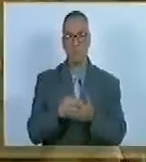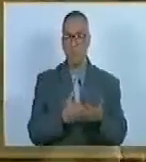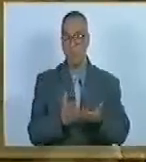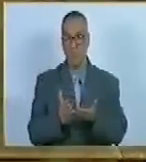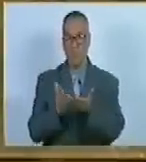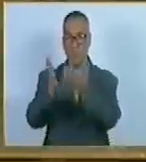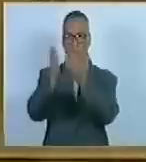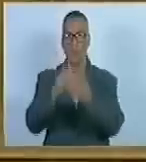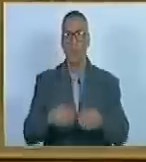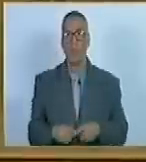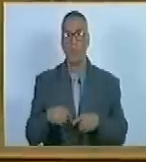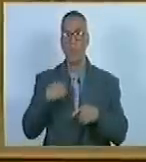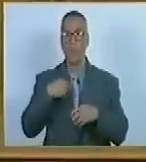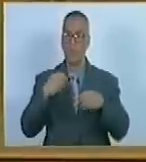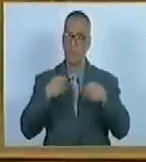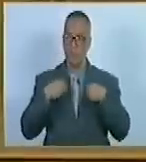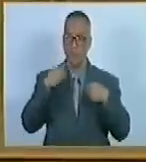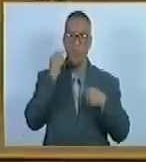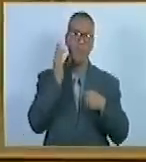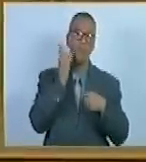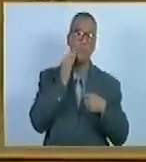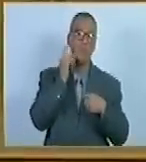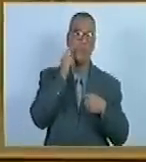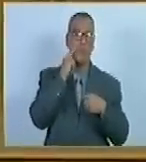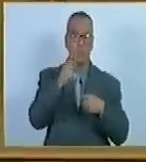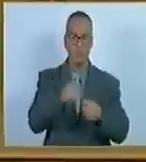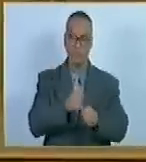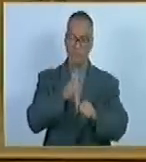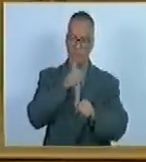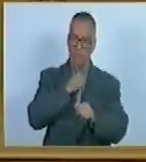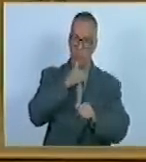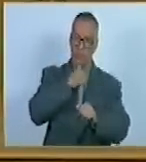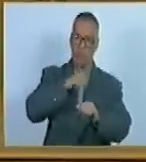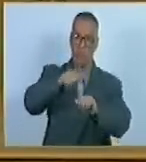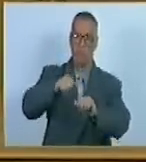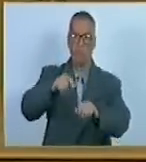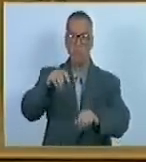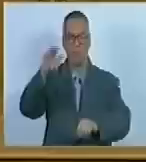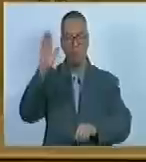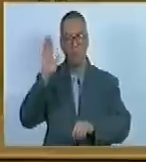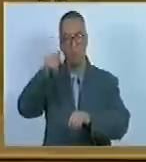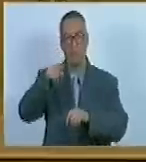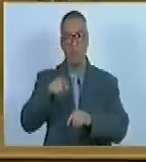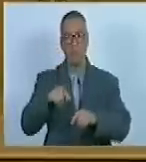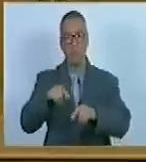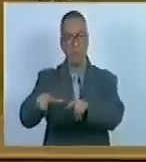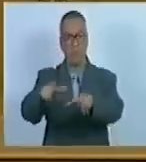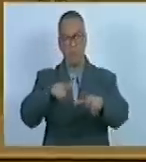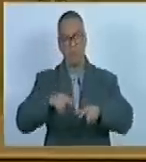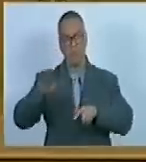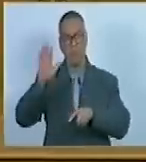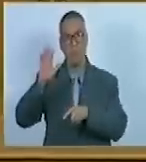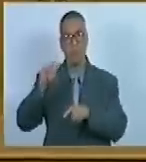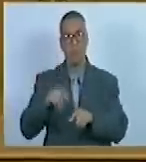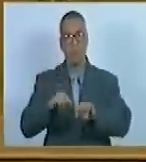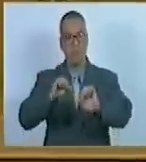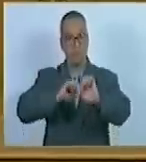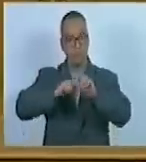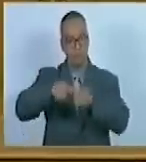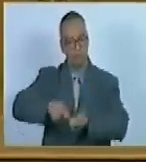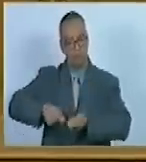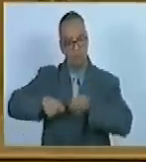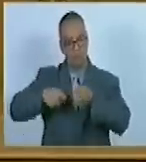sirviendo de vivo ejemplo de resistencia y compromiso patrio para afrontar las